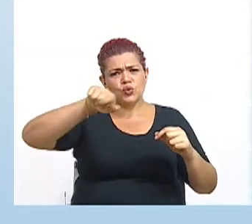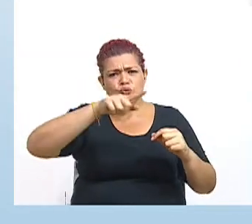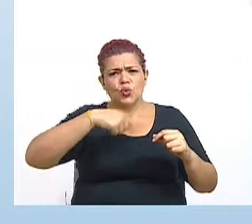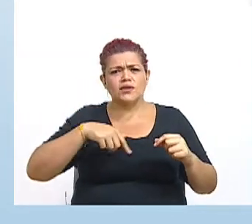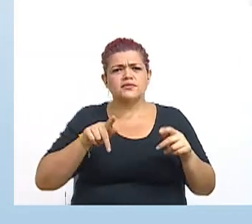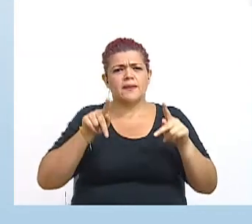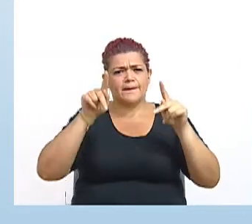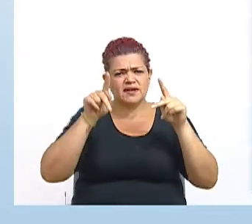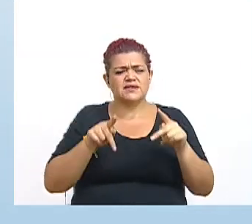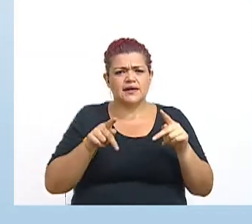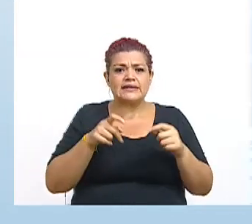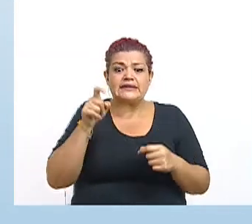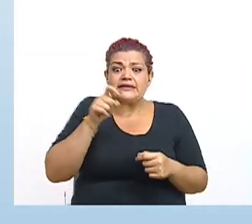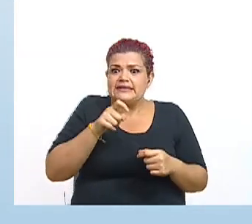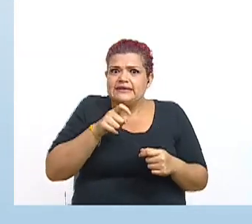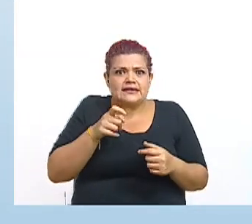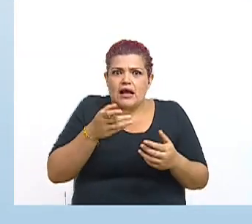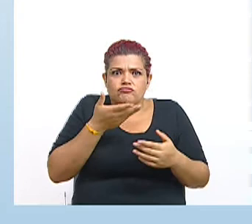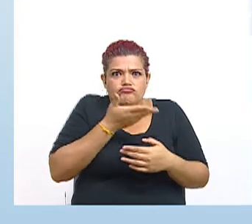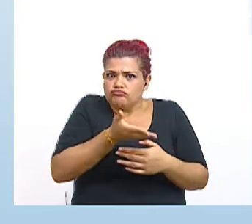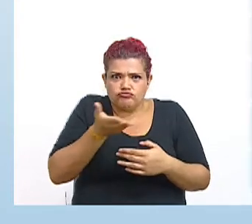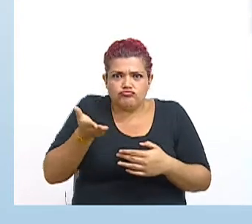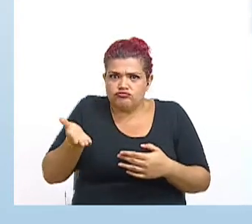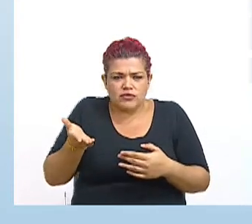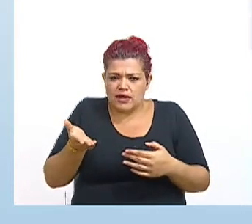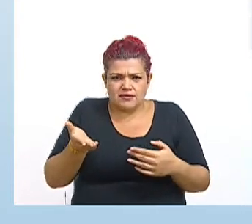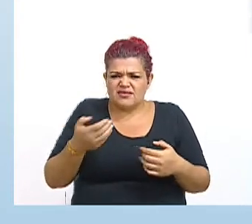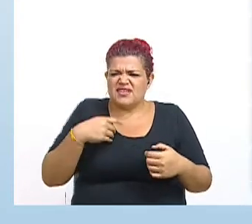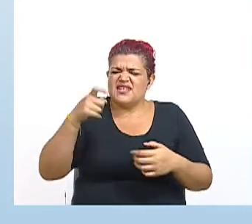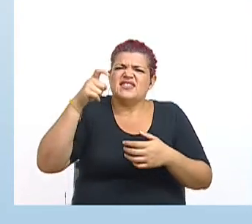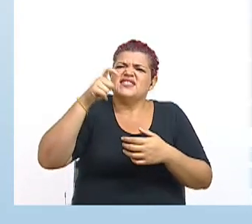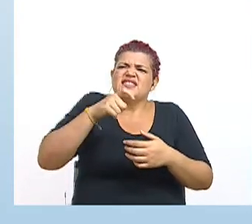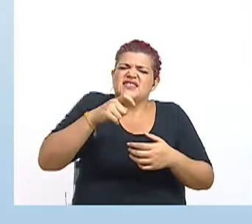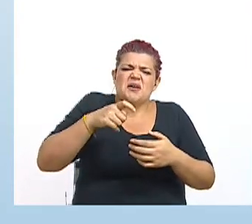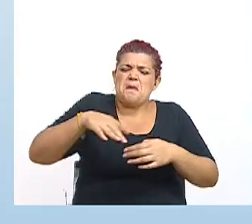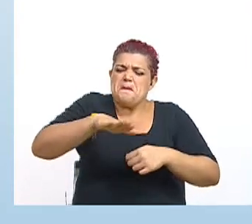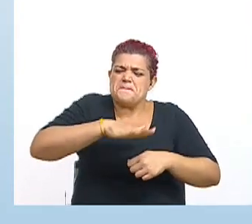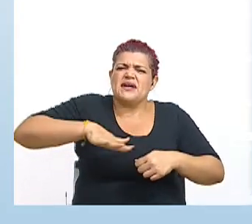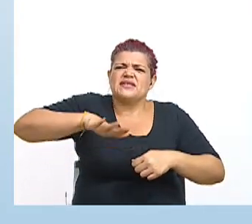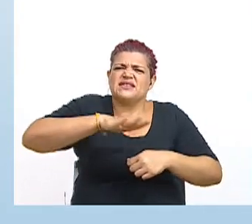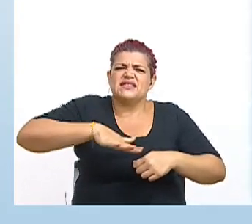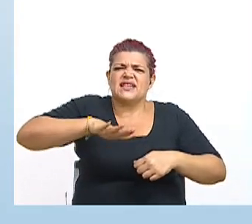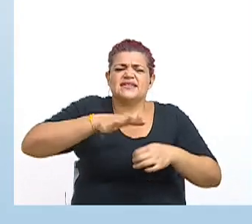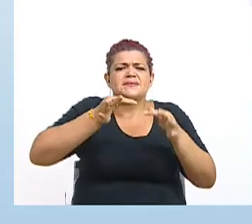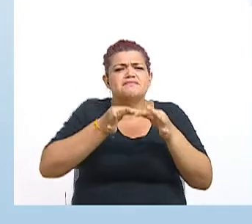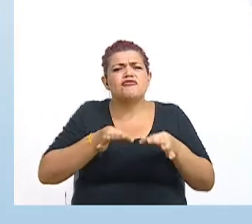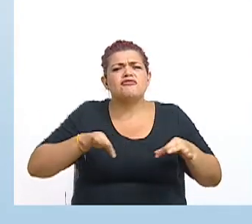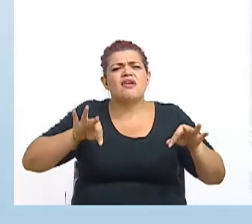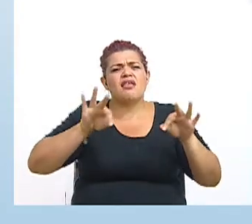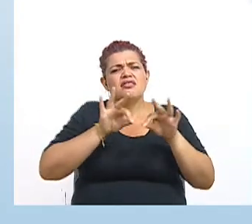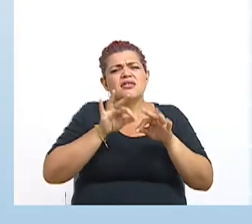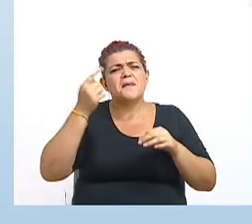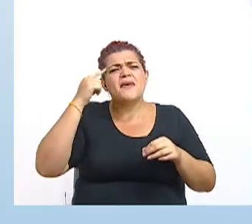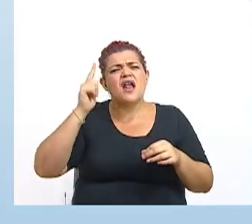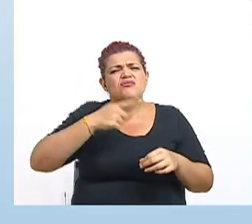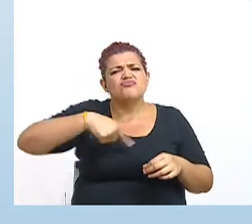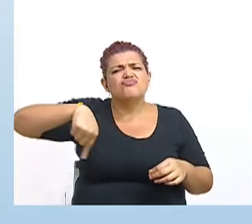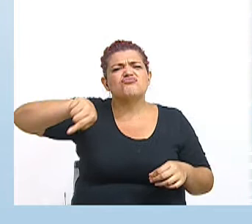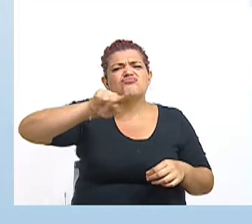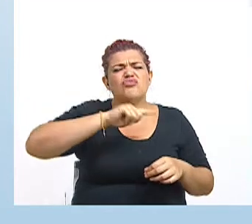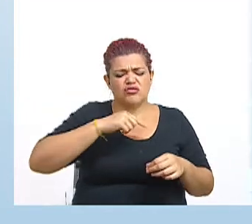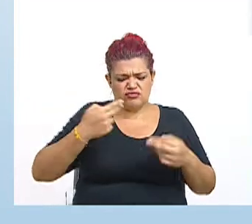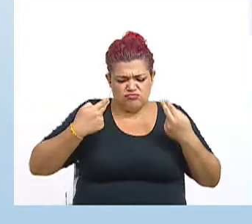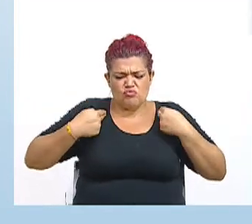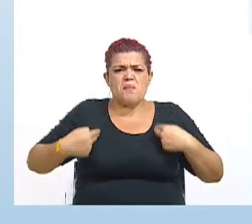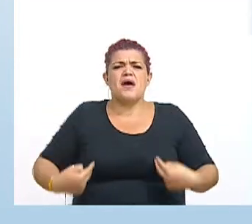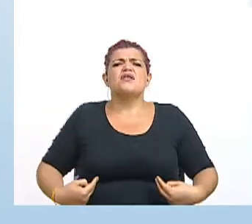de necesidades básicas. ¿Cuáles crees que son las necesidades básicas más importantes de los seres vivos y en particular de los